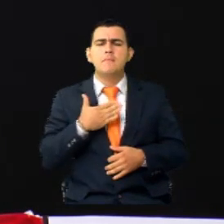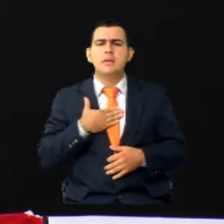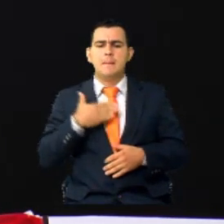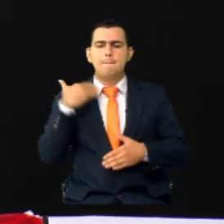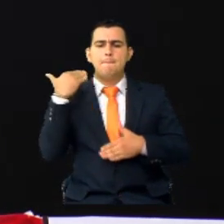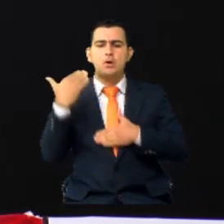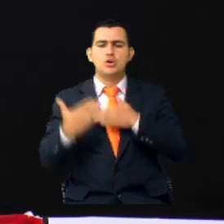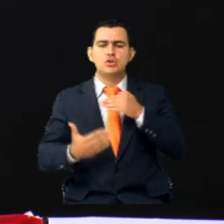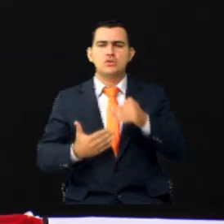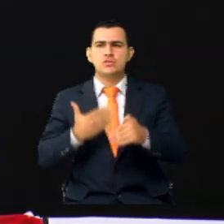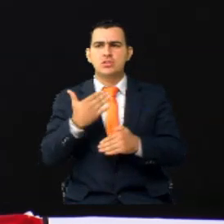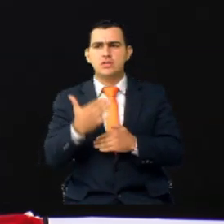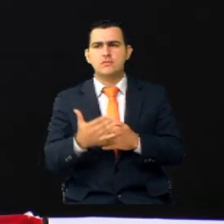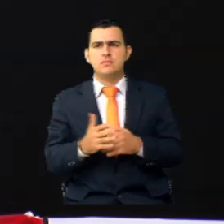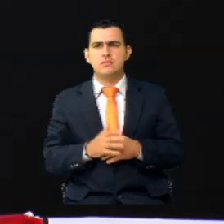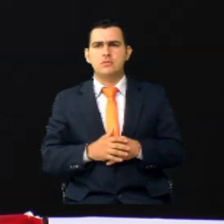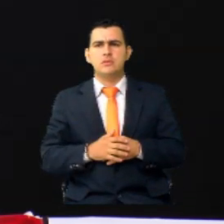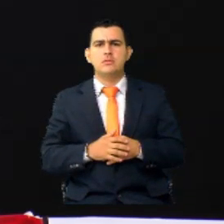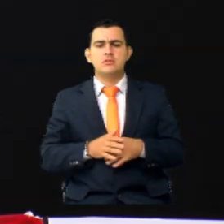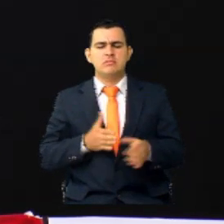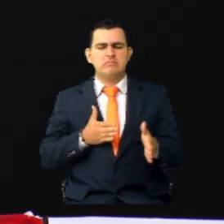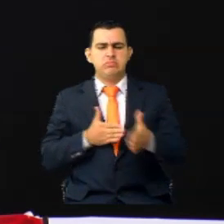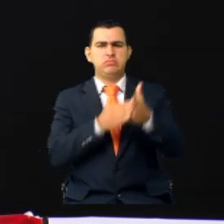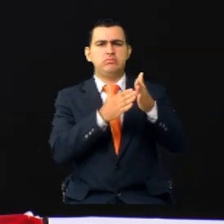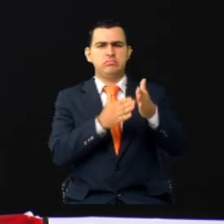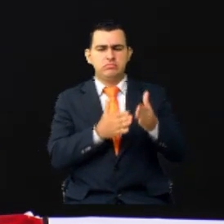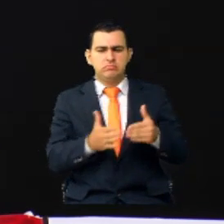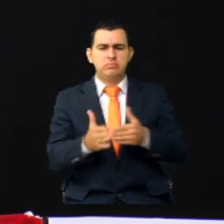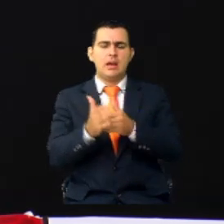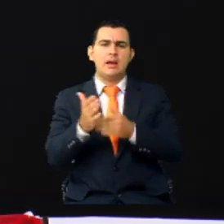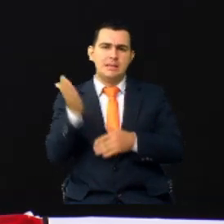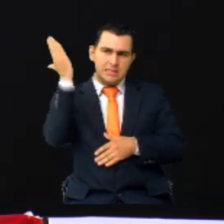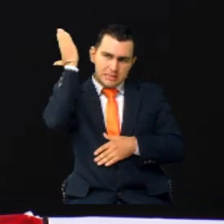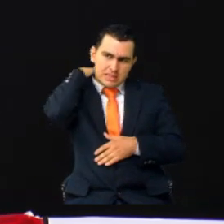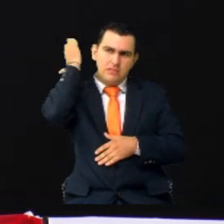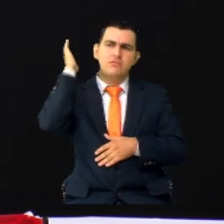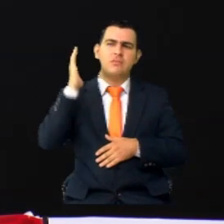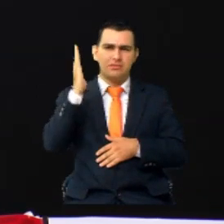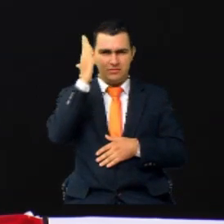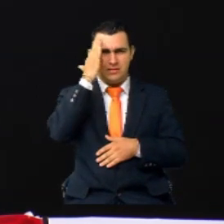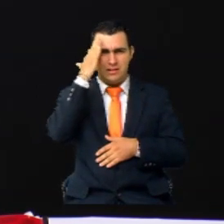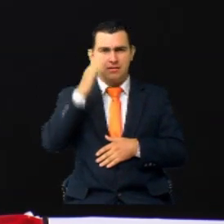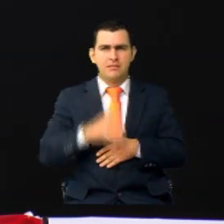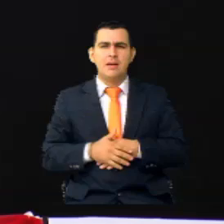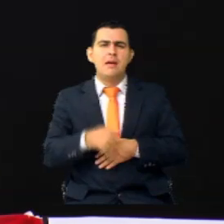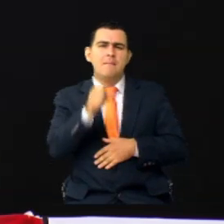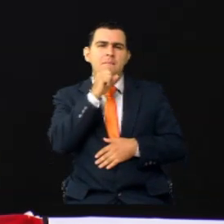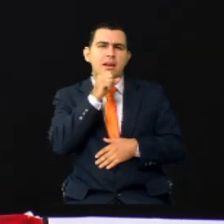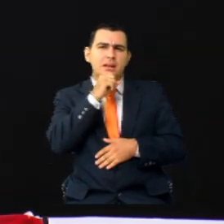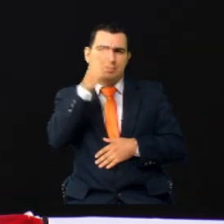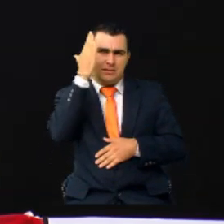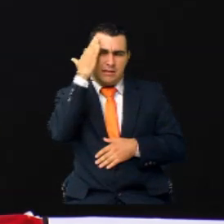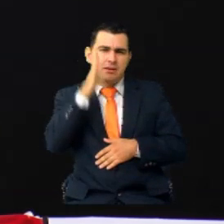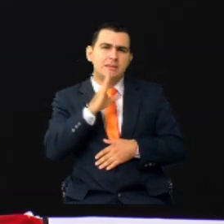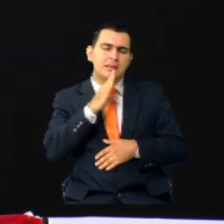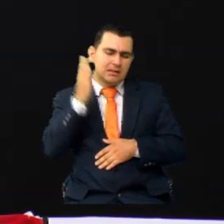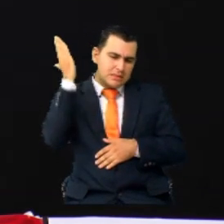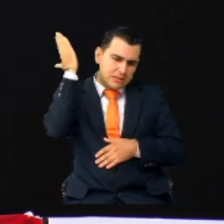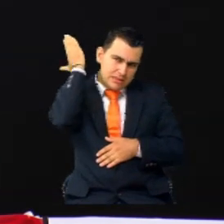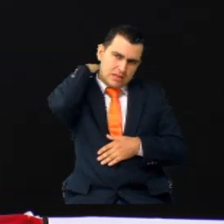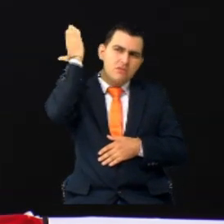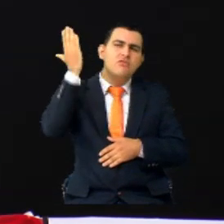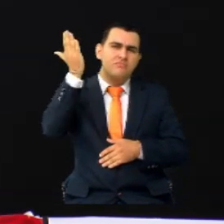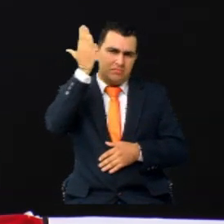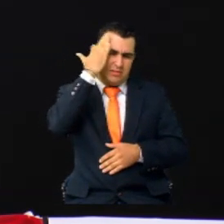ha sido perseguido, ha sido traicionado. Barranca sabe quién lo traicionó, por qué me traicionaron